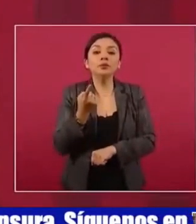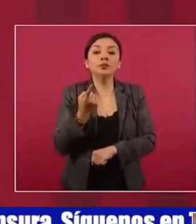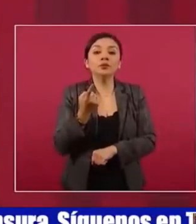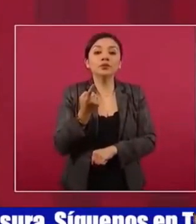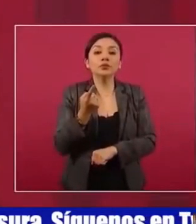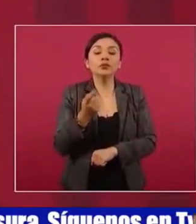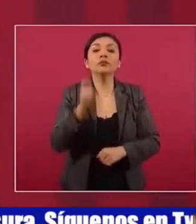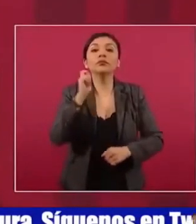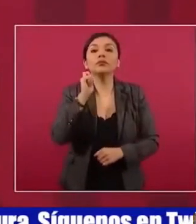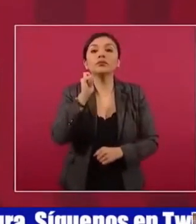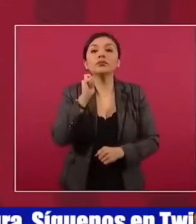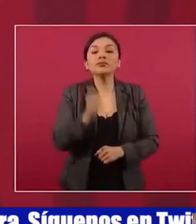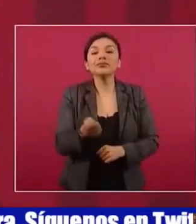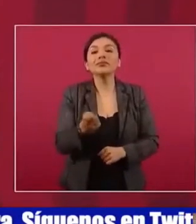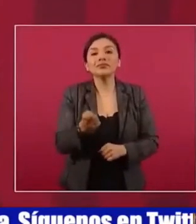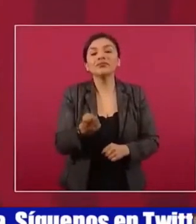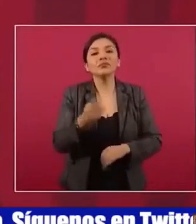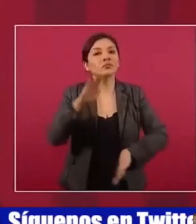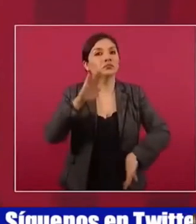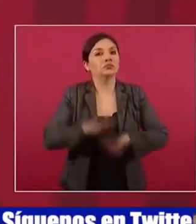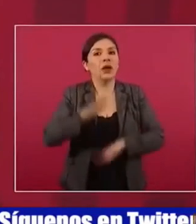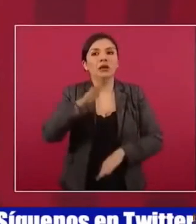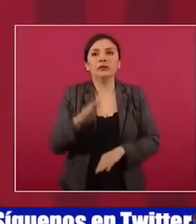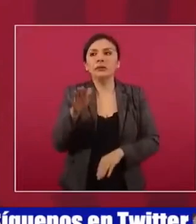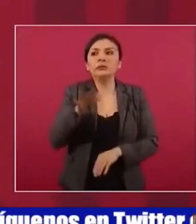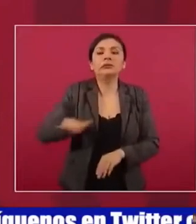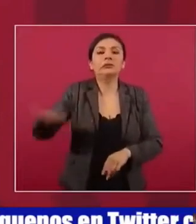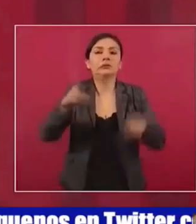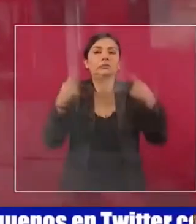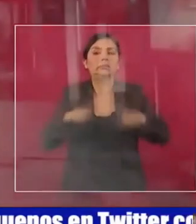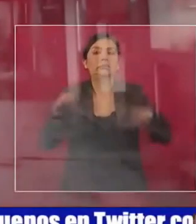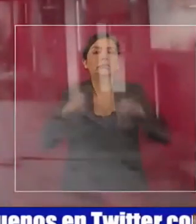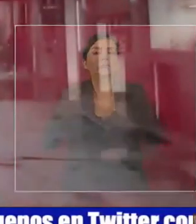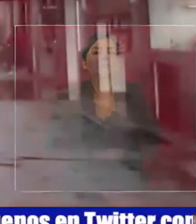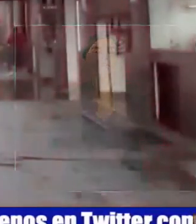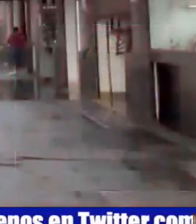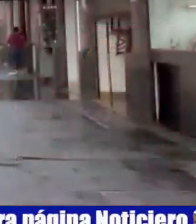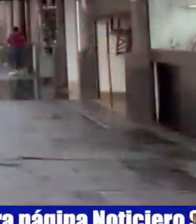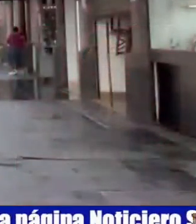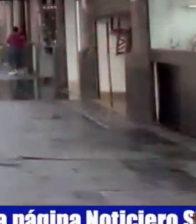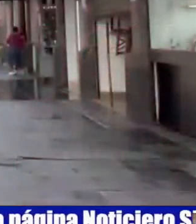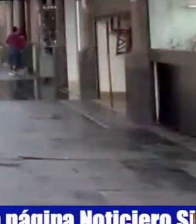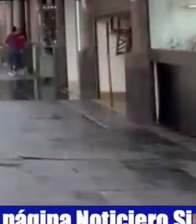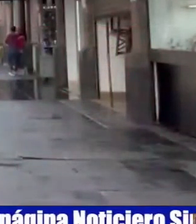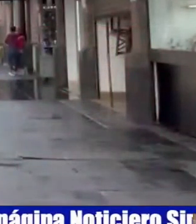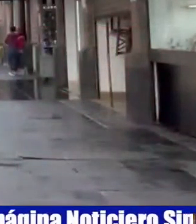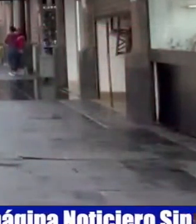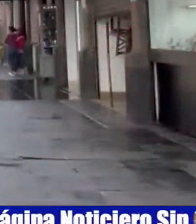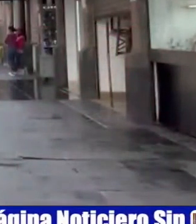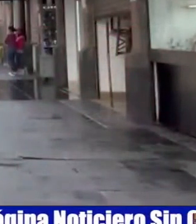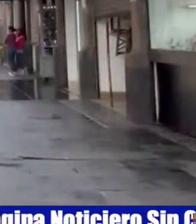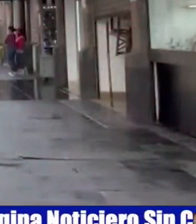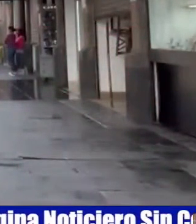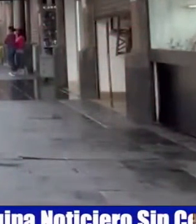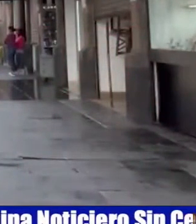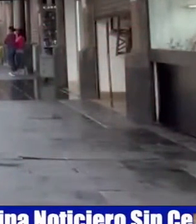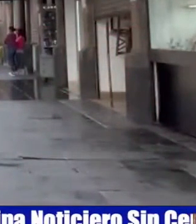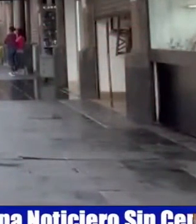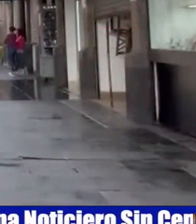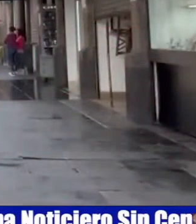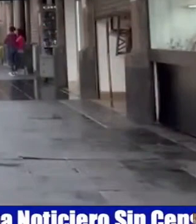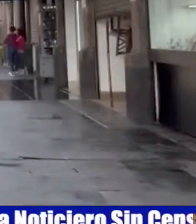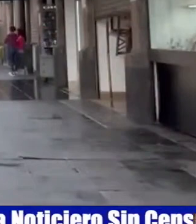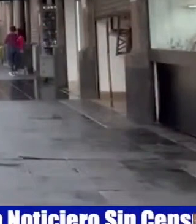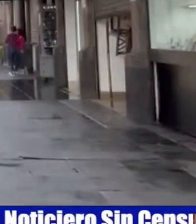abultadísimas y todavía se va de gira el fin de semana. Es realmente un líder ejemplar. Habla de nacionalismo, de un